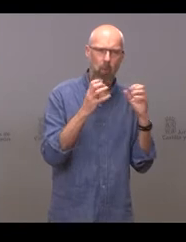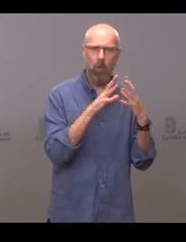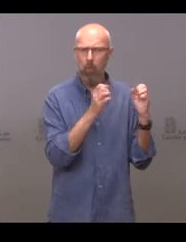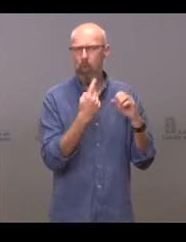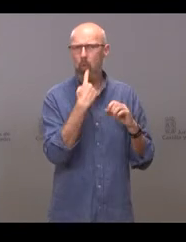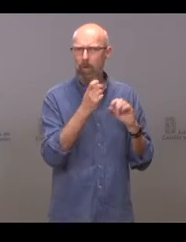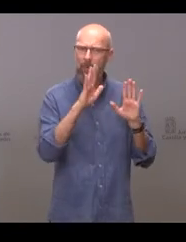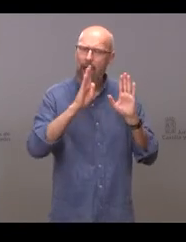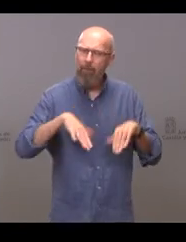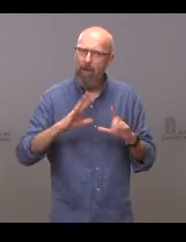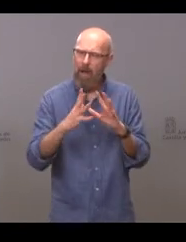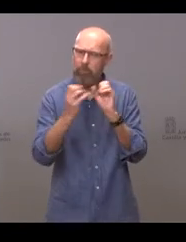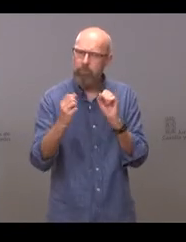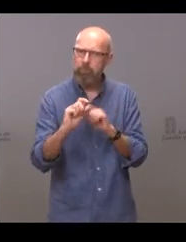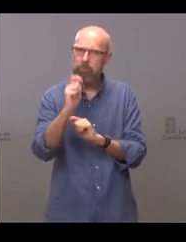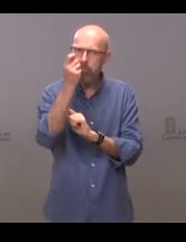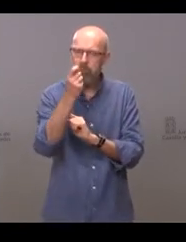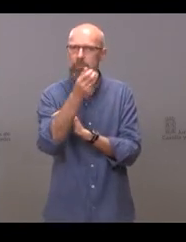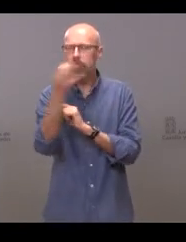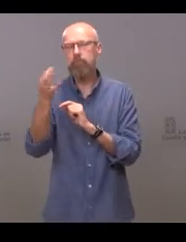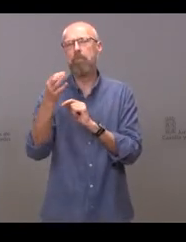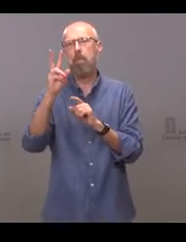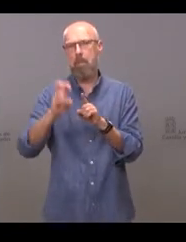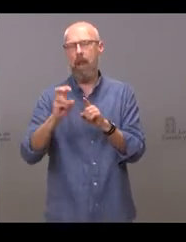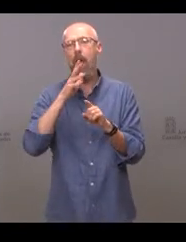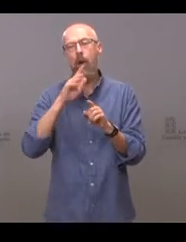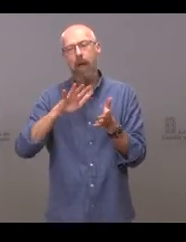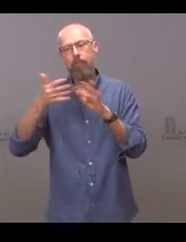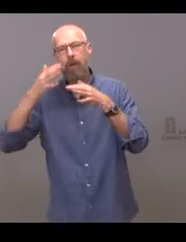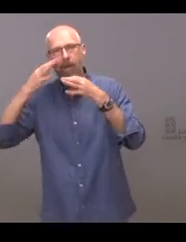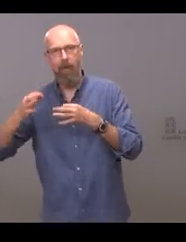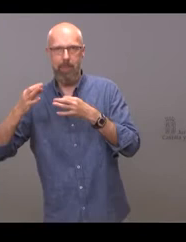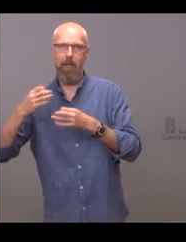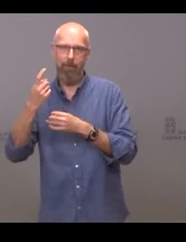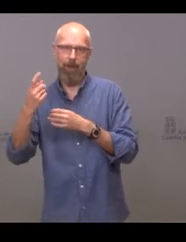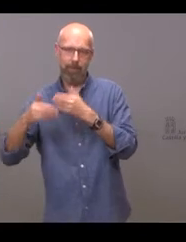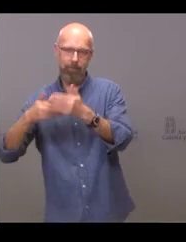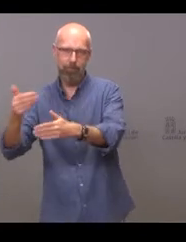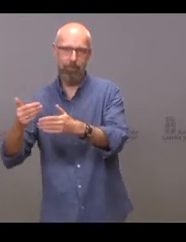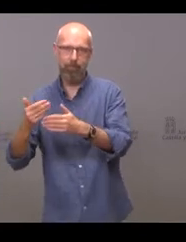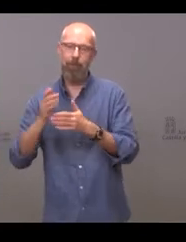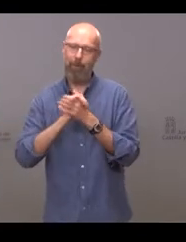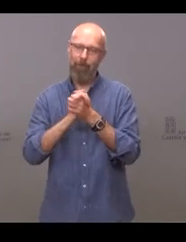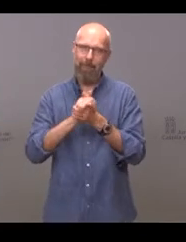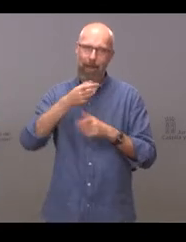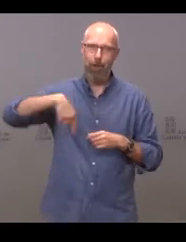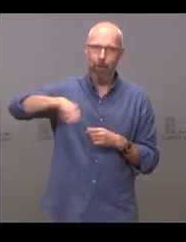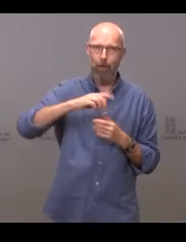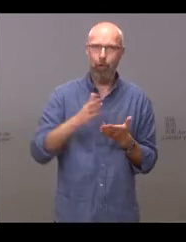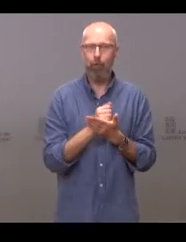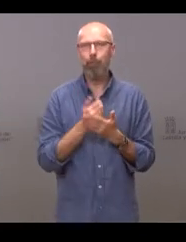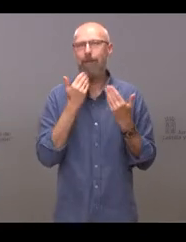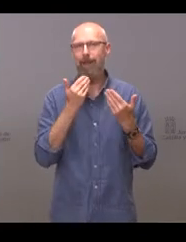acuerdo final y nosotros ahora esperar el desarrollo felicitarnos y felicitar nuestros dos nada más muchas gracias